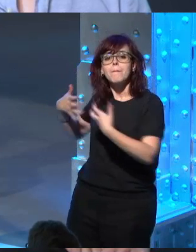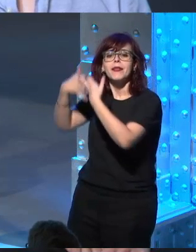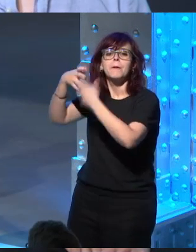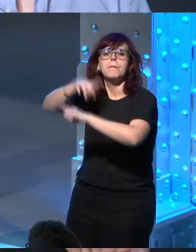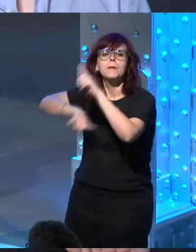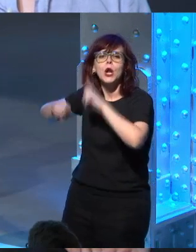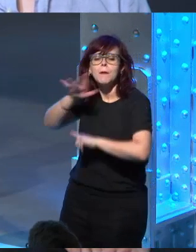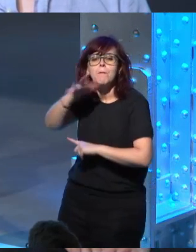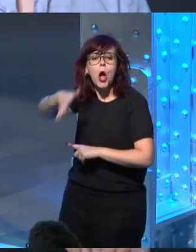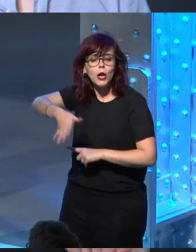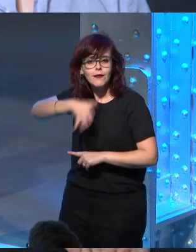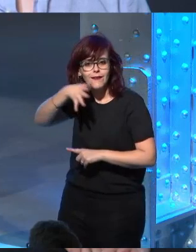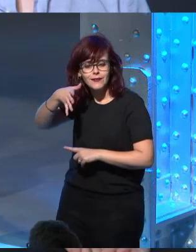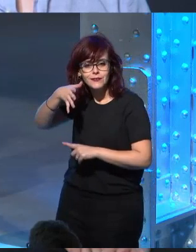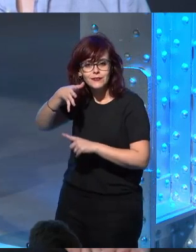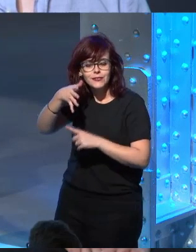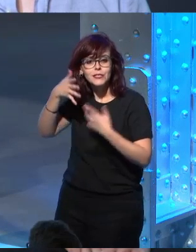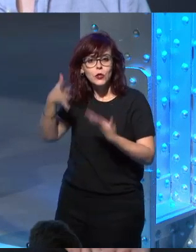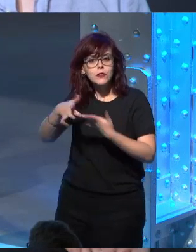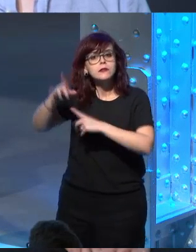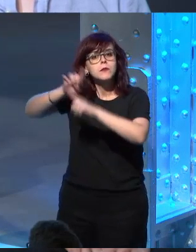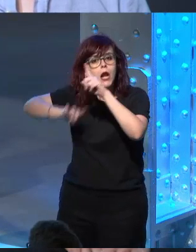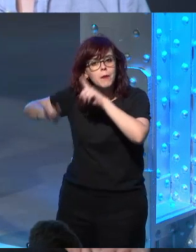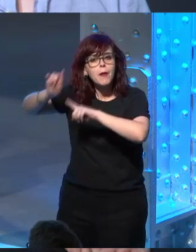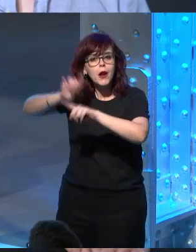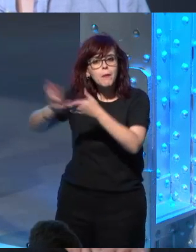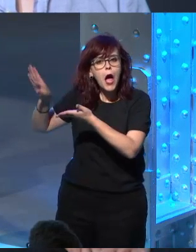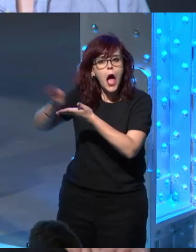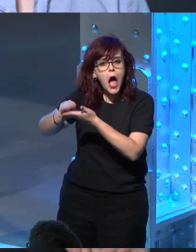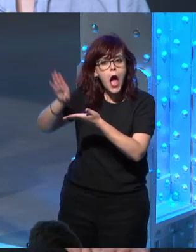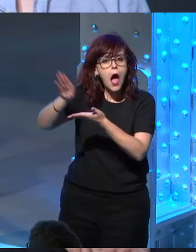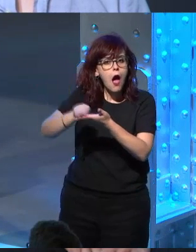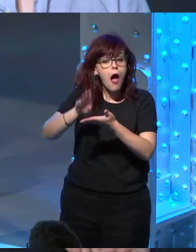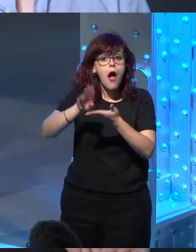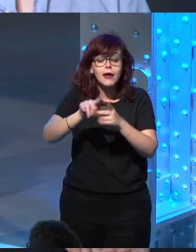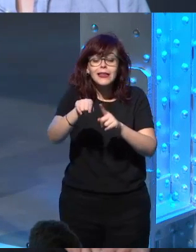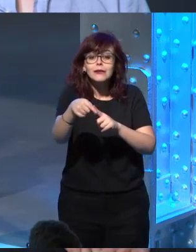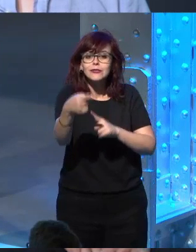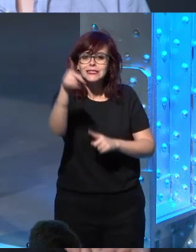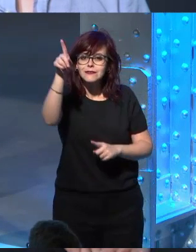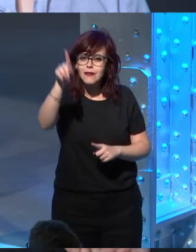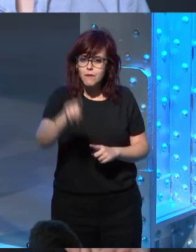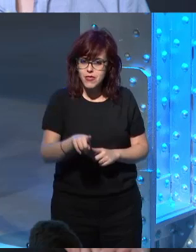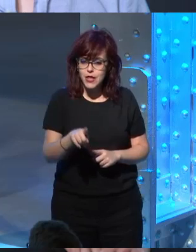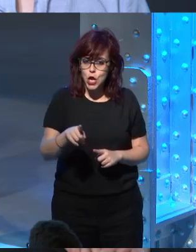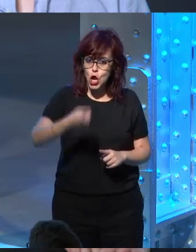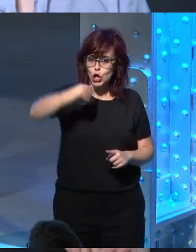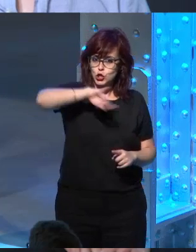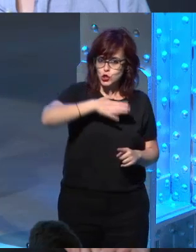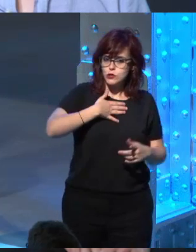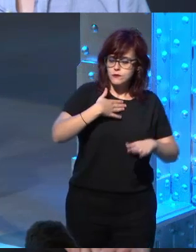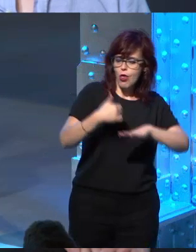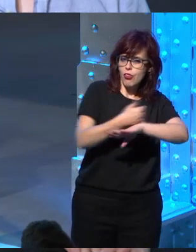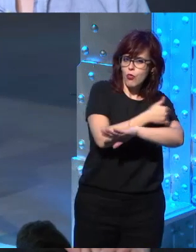que surgiesen estos problemas, ¿no? Y luego también enlazarlo un poco con nosotros como